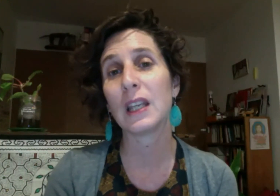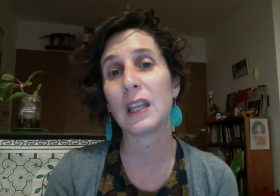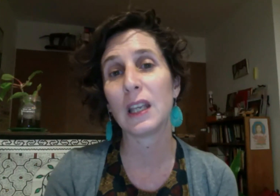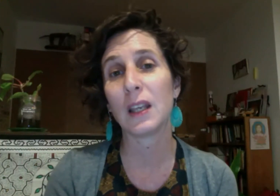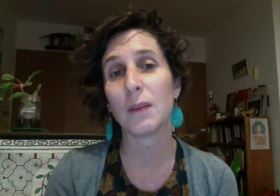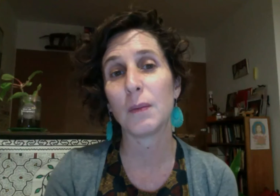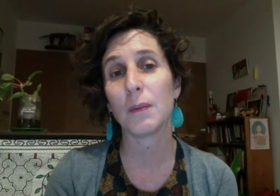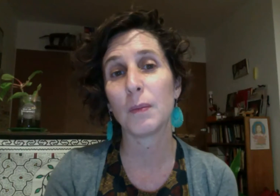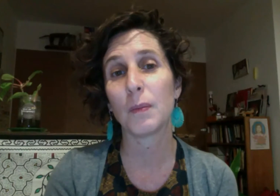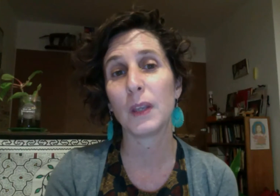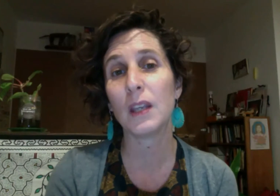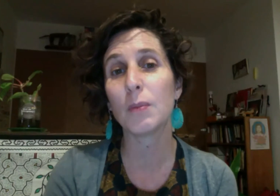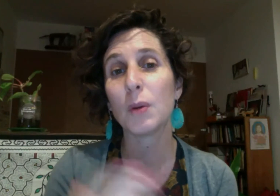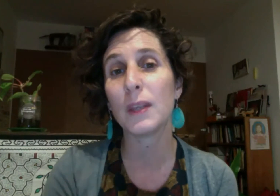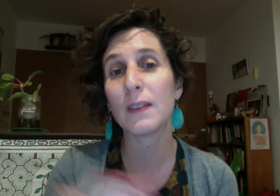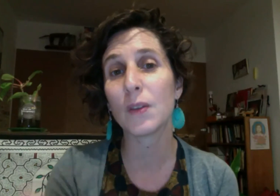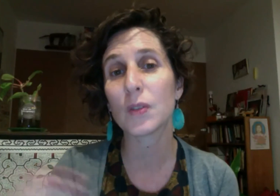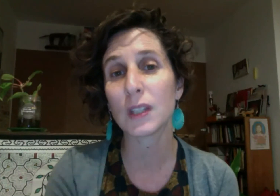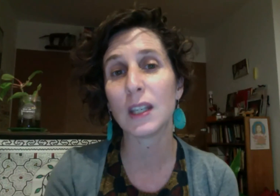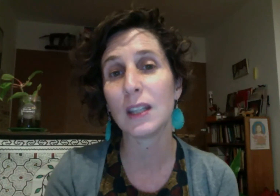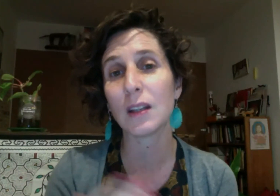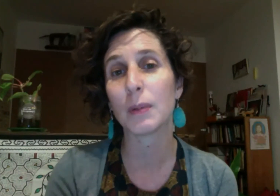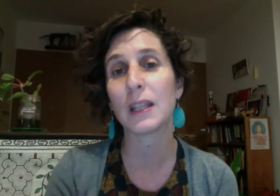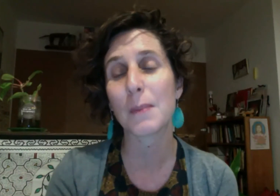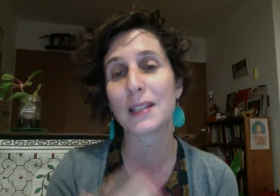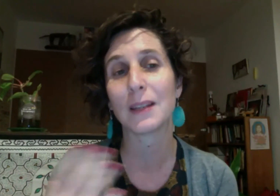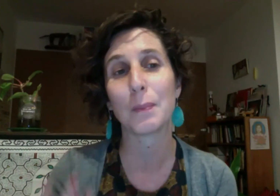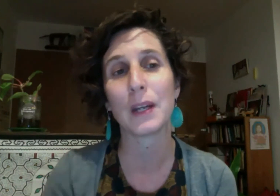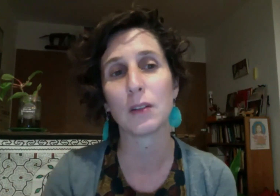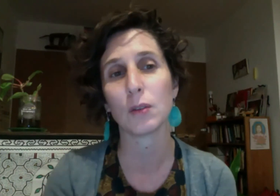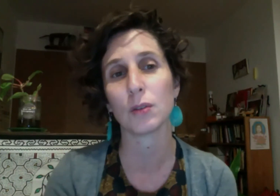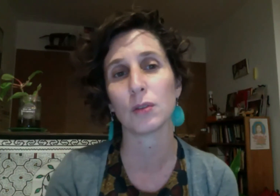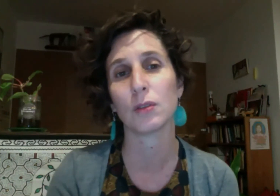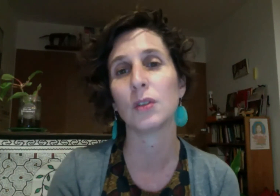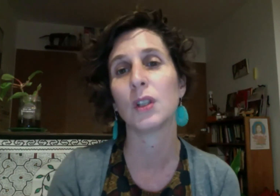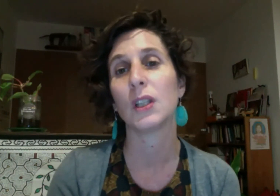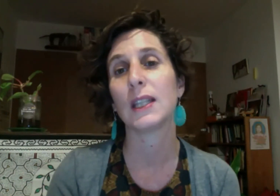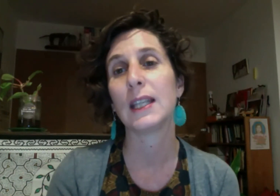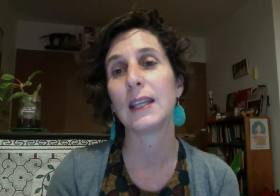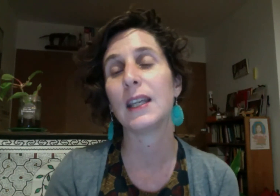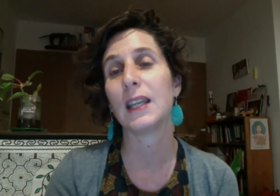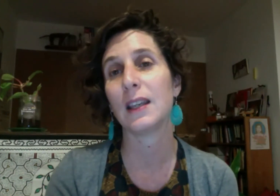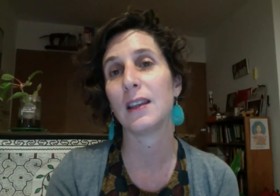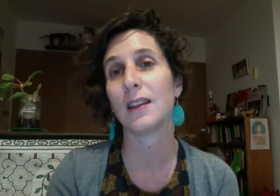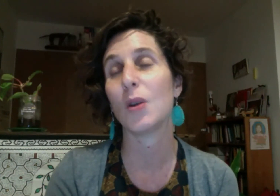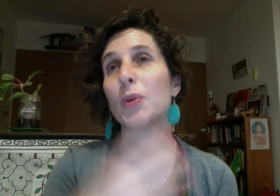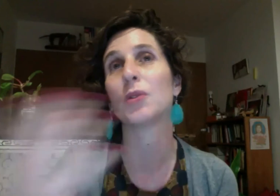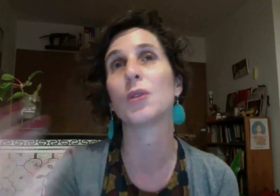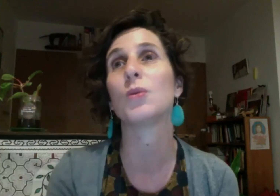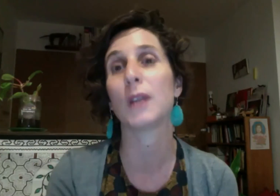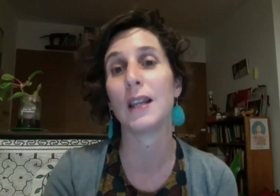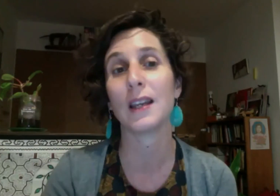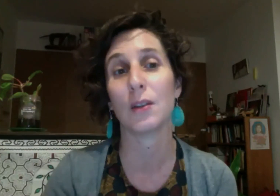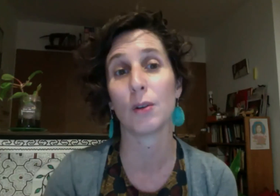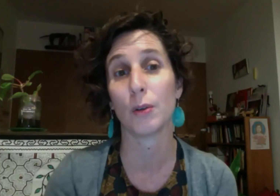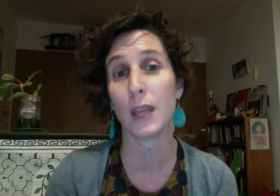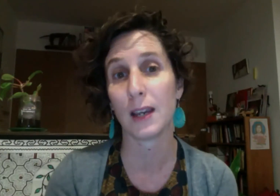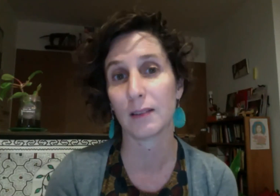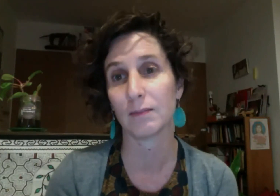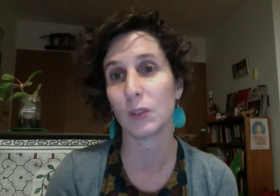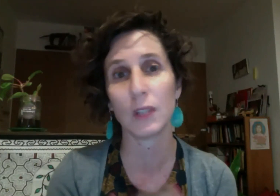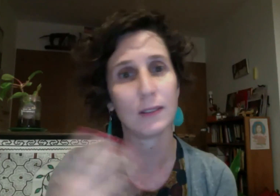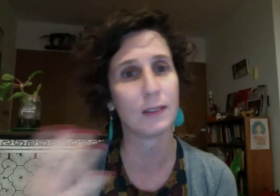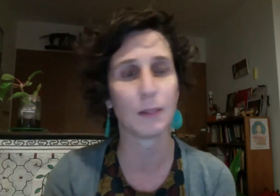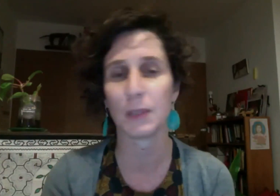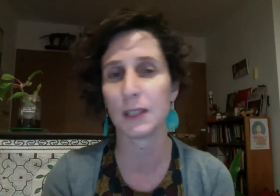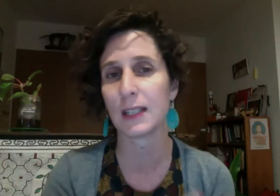poder ir volviéndose intérpretes más expertos, ¿no? De los productos culturales que nos rodean,